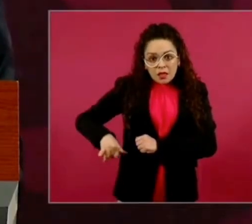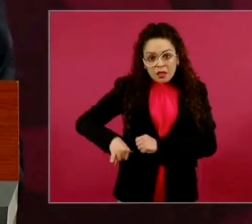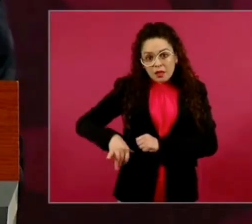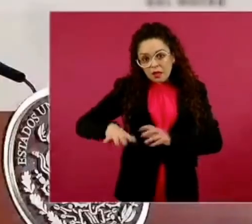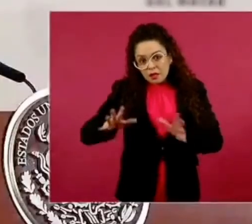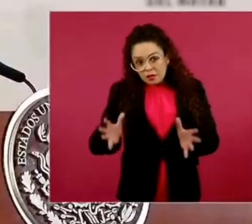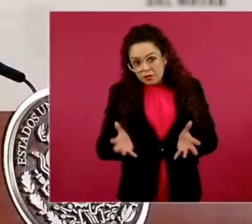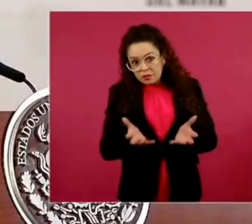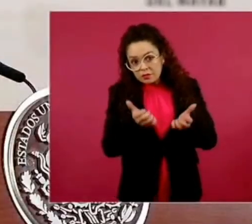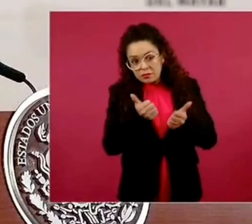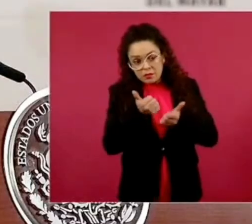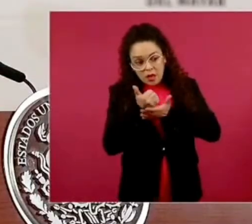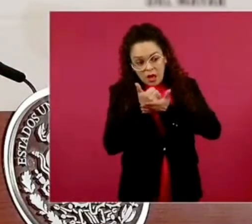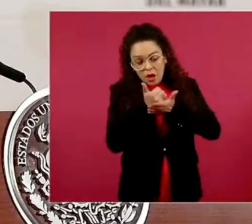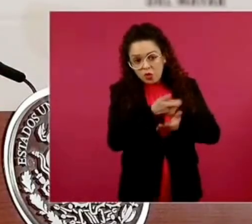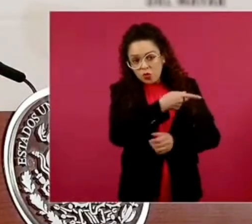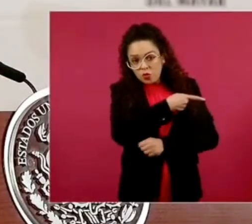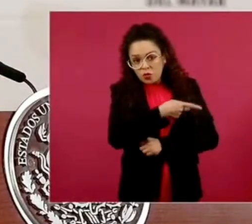pobres.